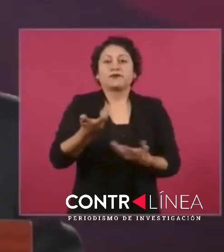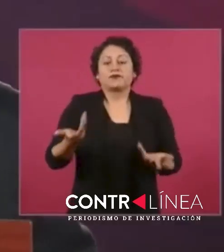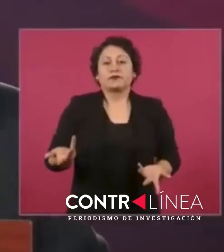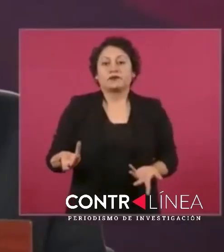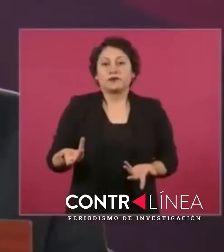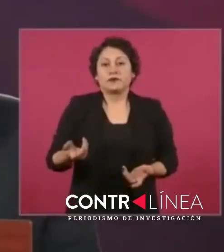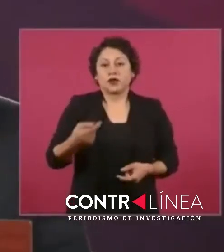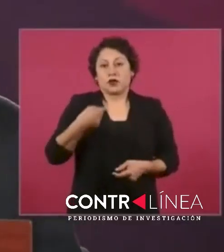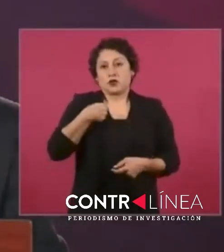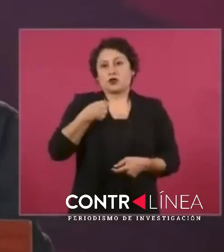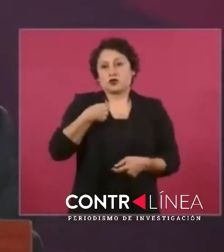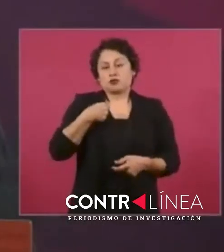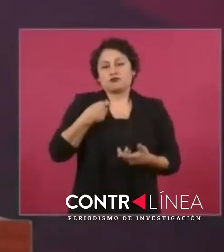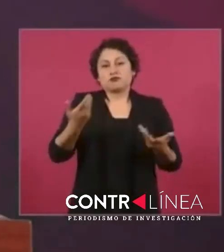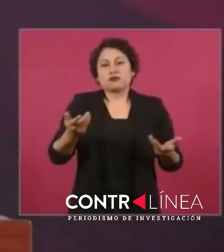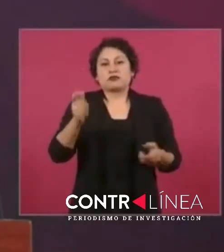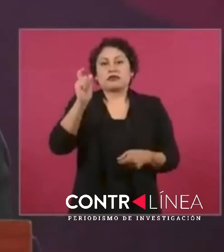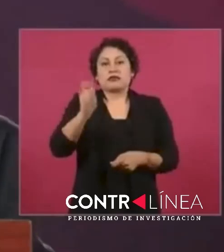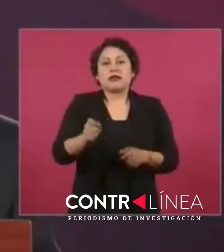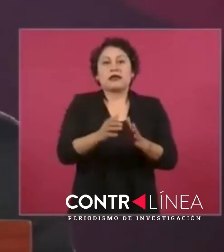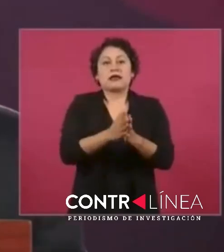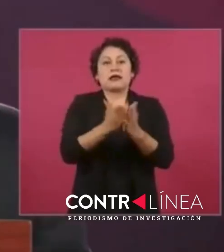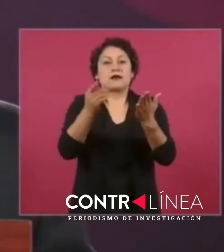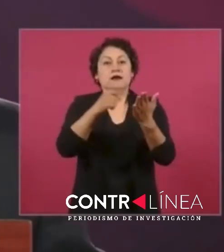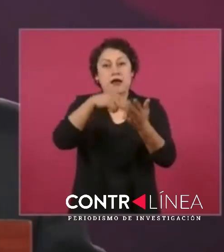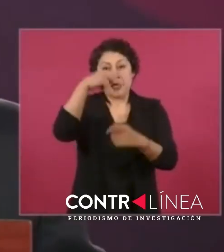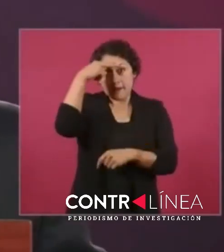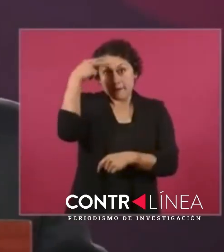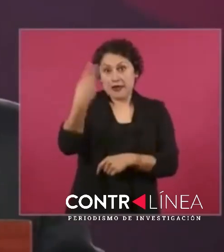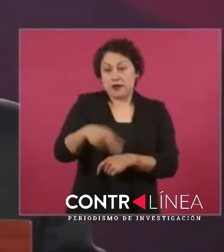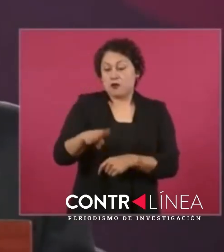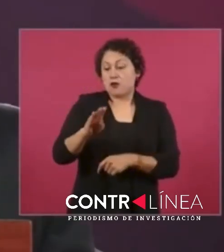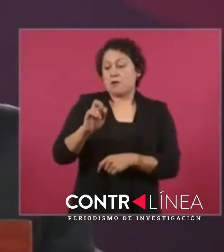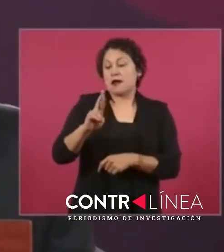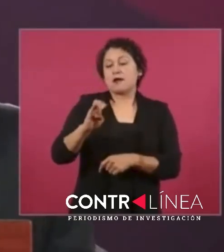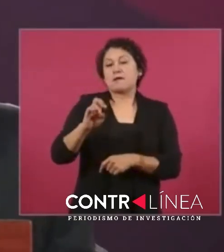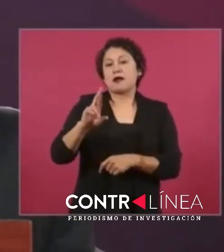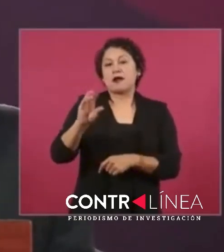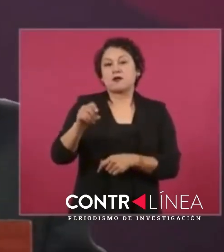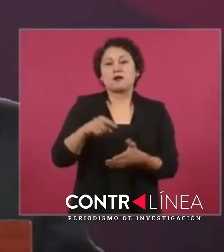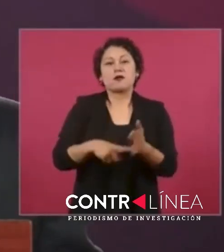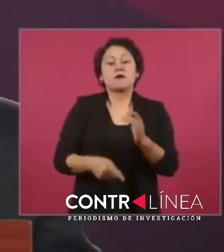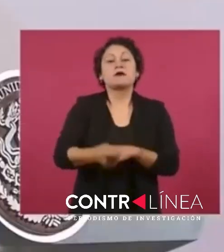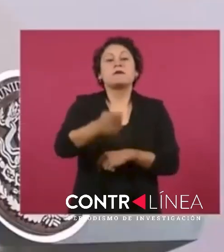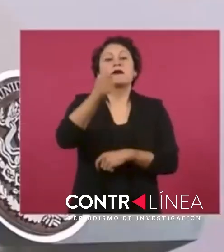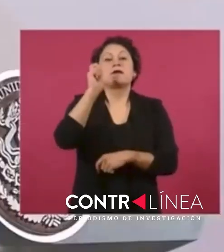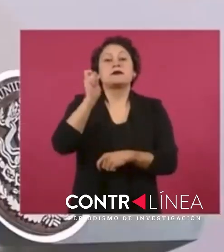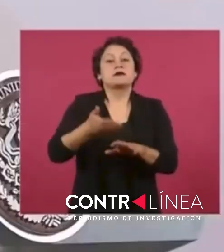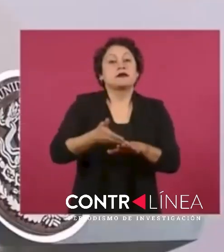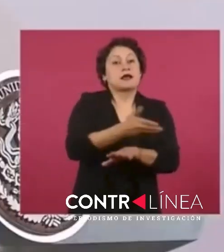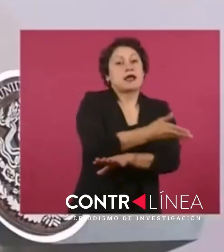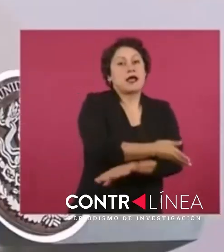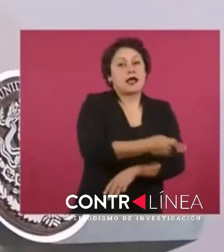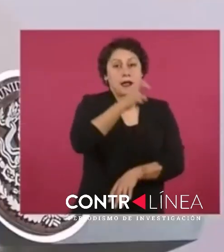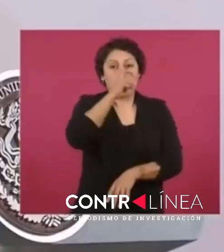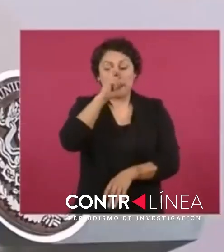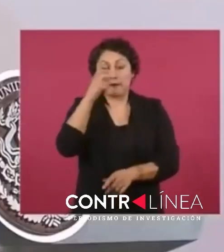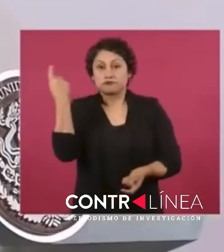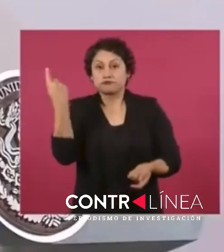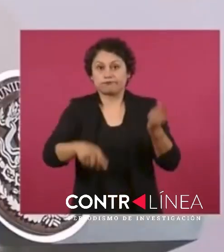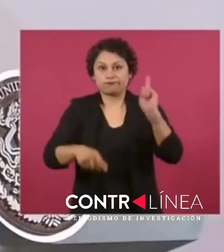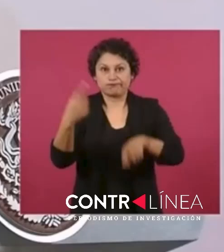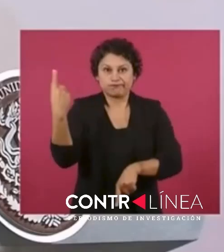Turner, cuyo México bárbaro fue la primera denuncia internacional de una dictadura que se entronizó en nuestro país con Porfirio